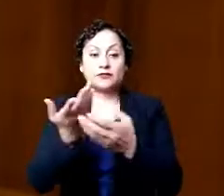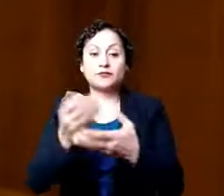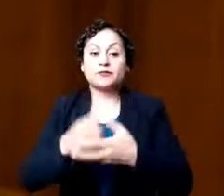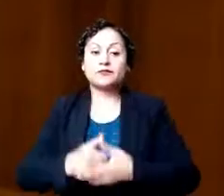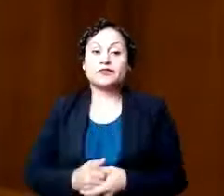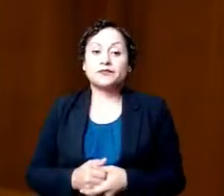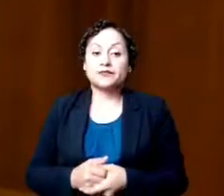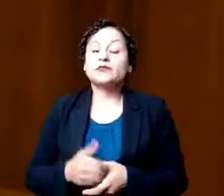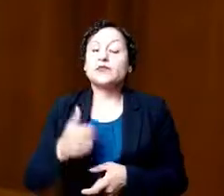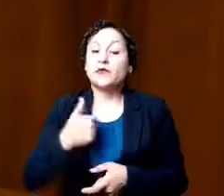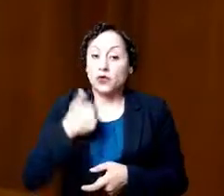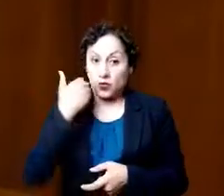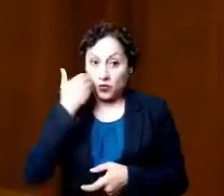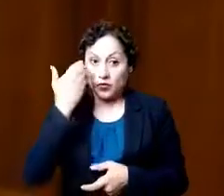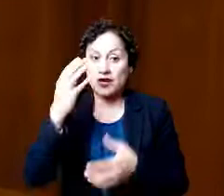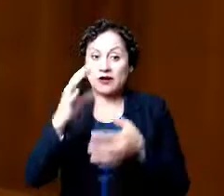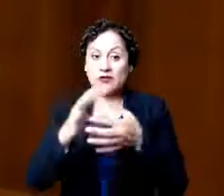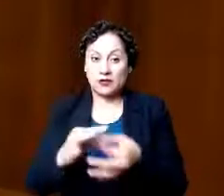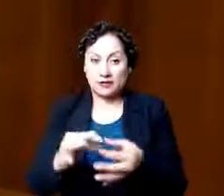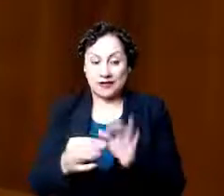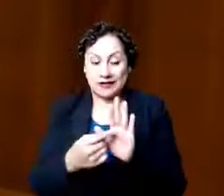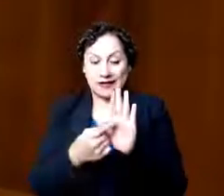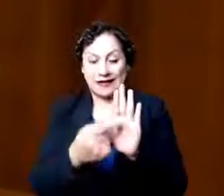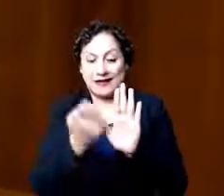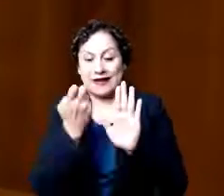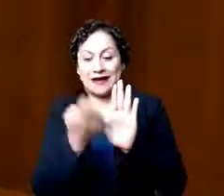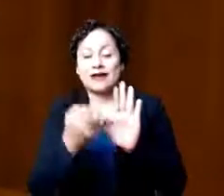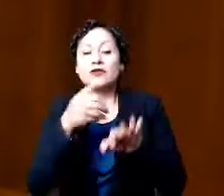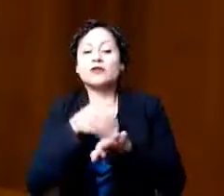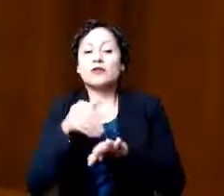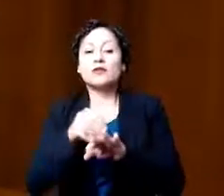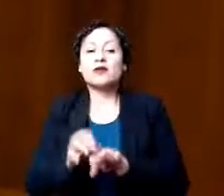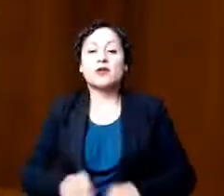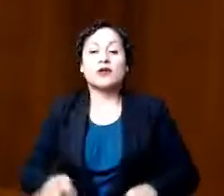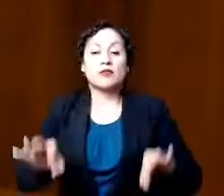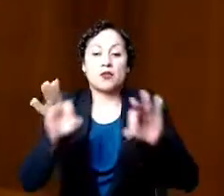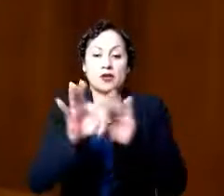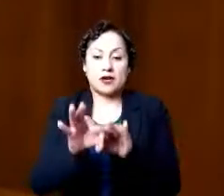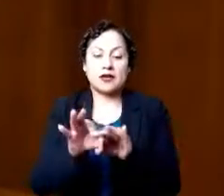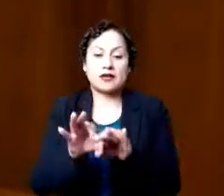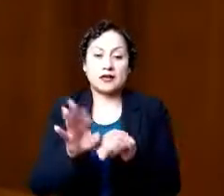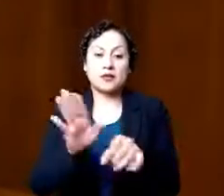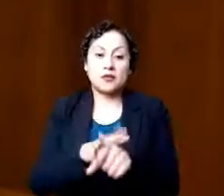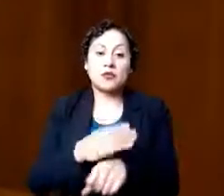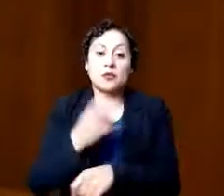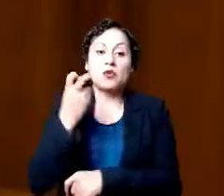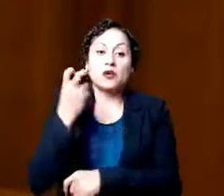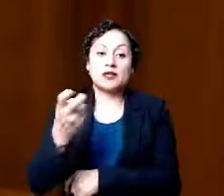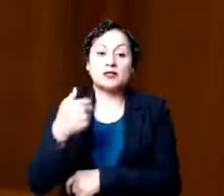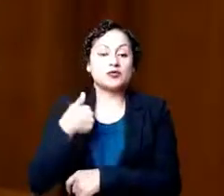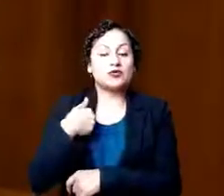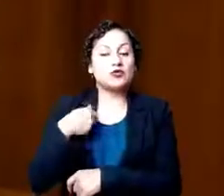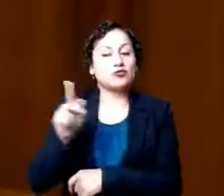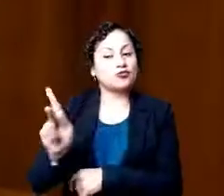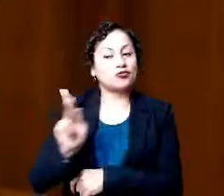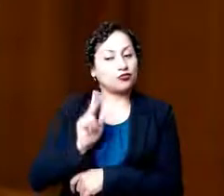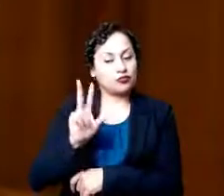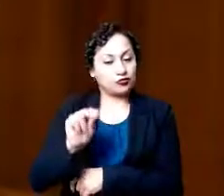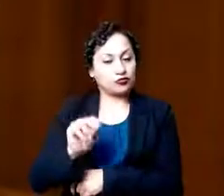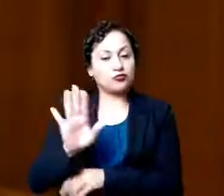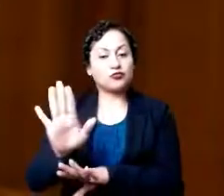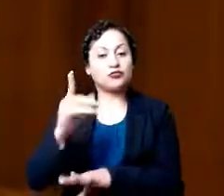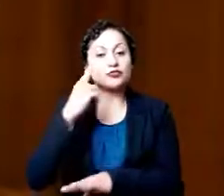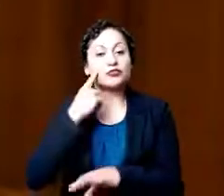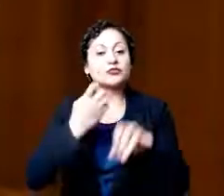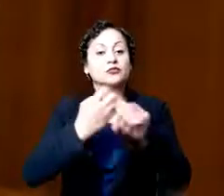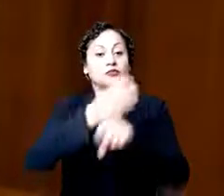me gustaría darle algunos datos que son importantes, por lo cual no comparto algunos de los argumentos que usted daba. El Estado de México, según